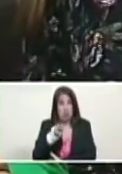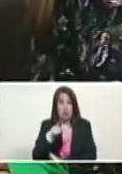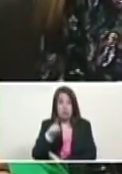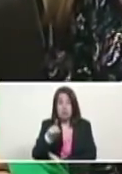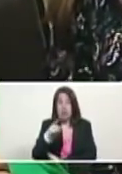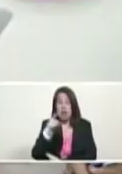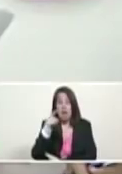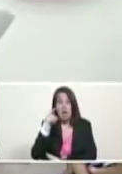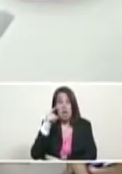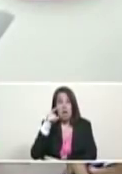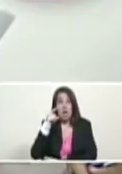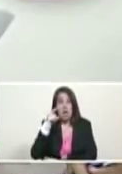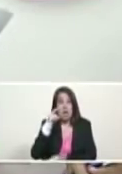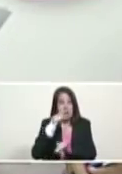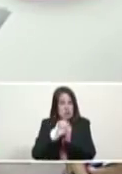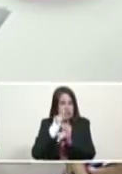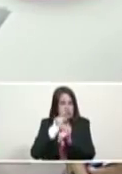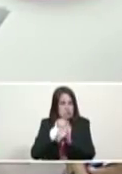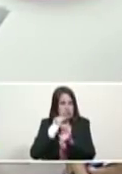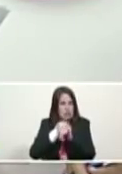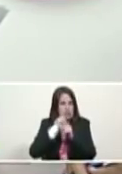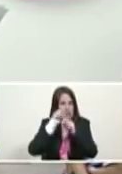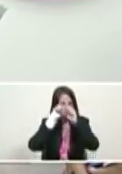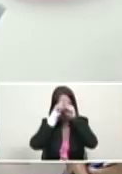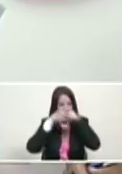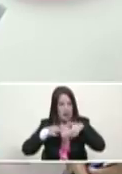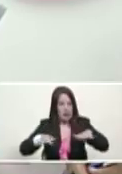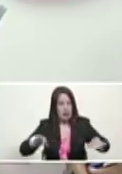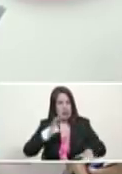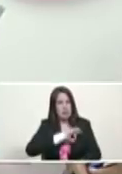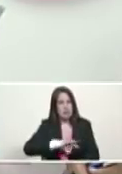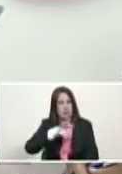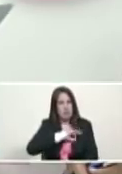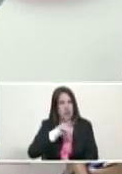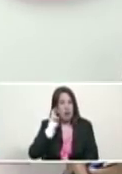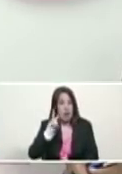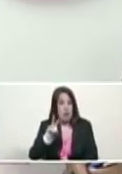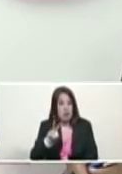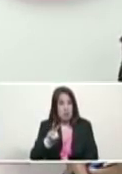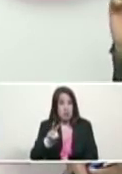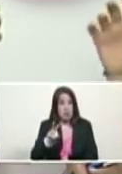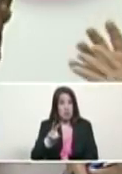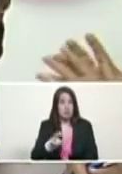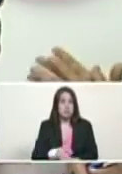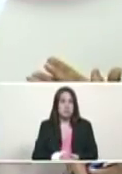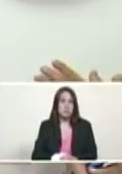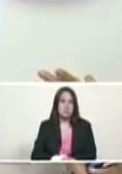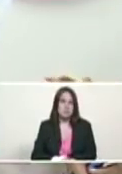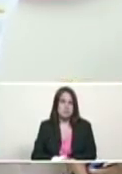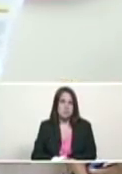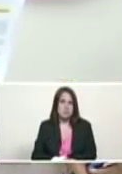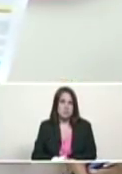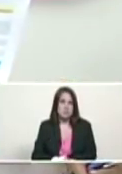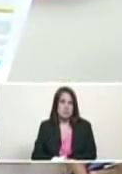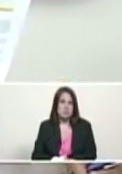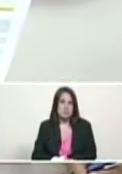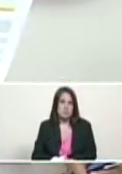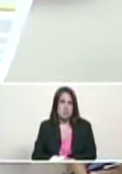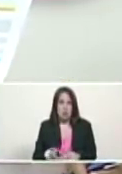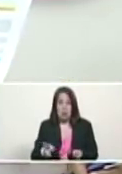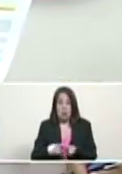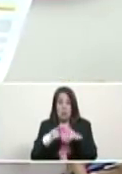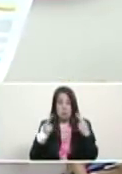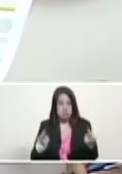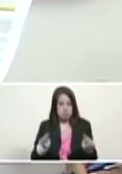sociales, compañero, para que la gente se instruya y vea. Fíjense ustedes, New York Times,